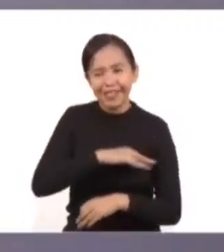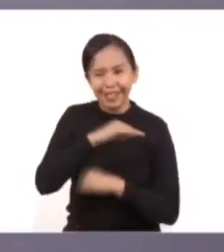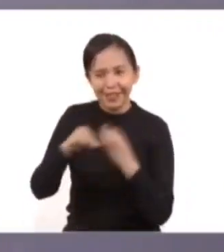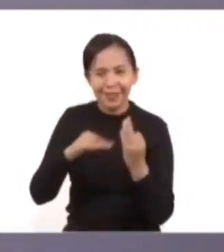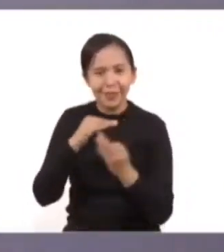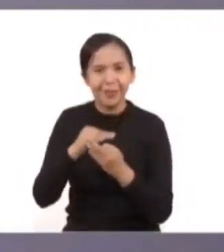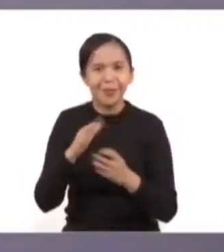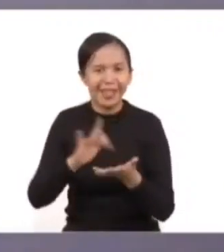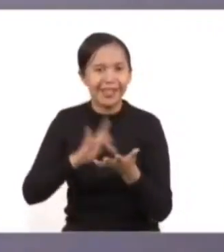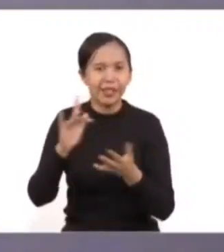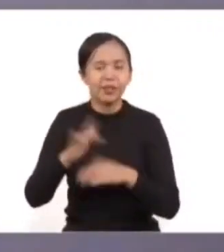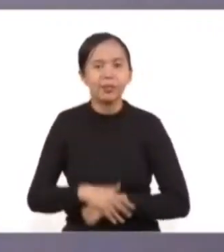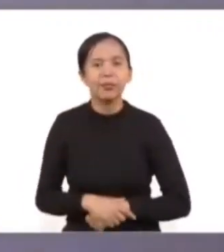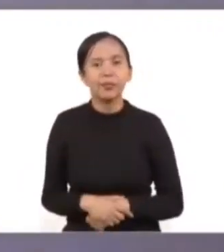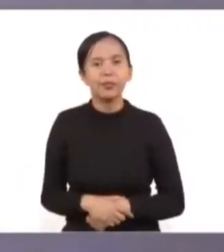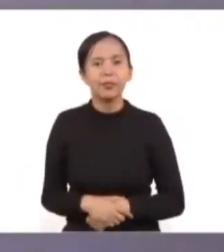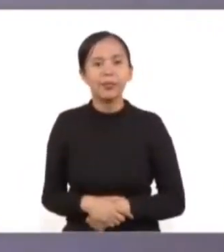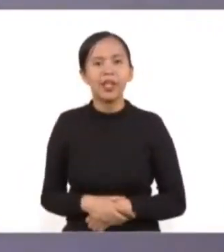Gracias.